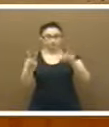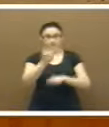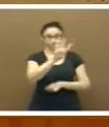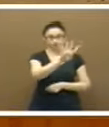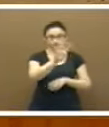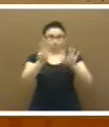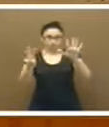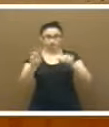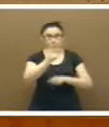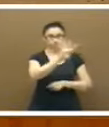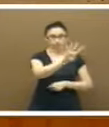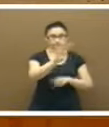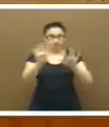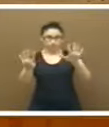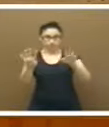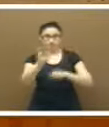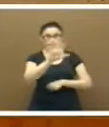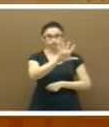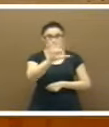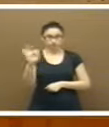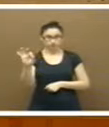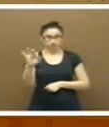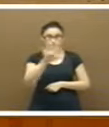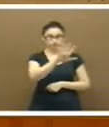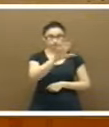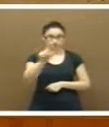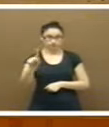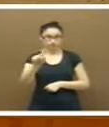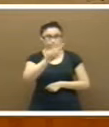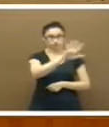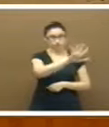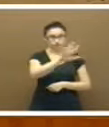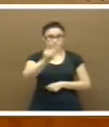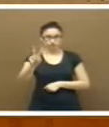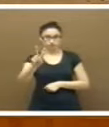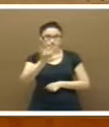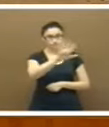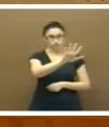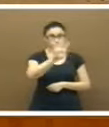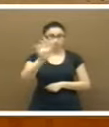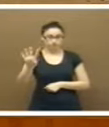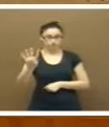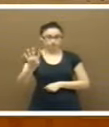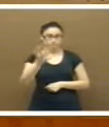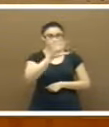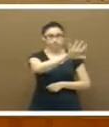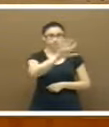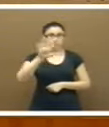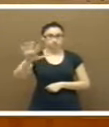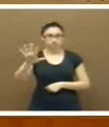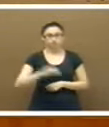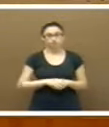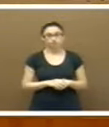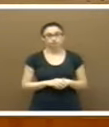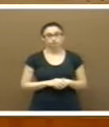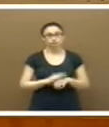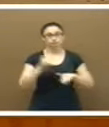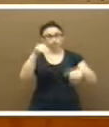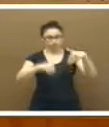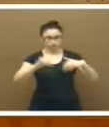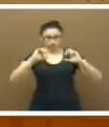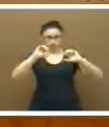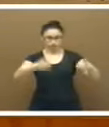48, 49, 50, 51, 52, 54 y 55. Entramos en